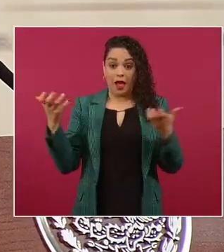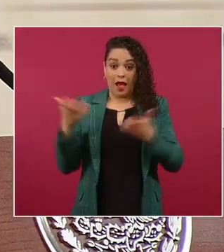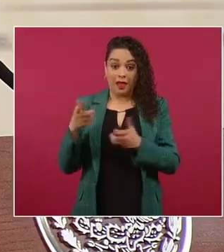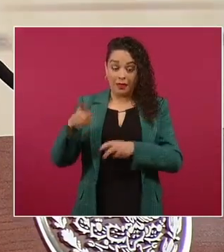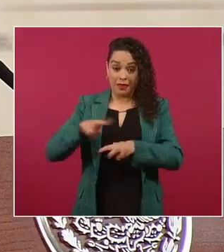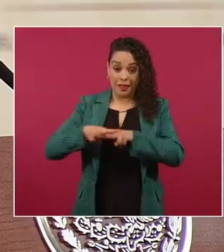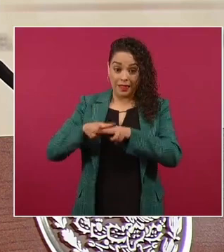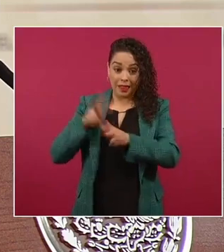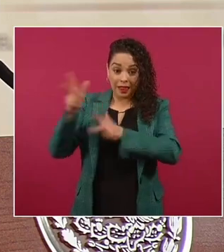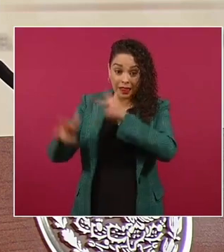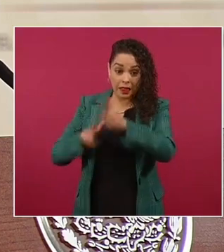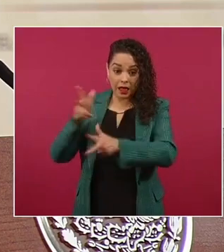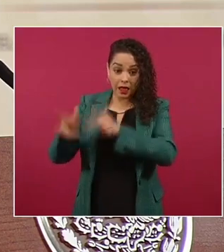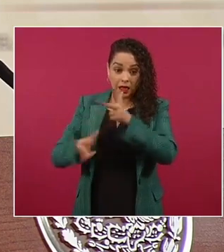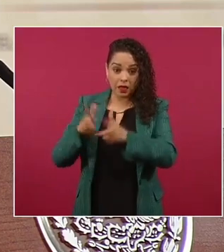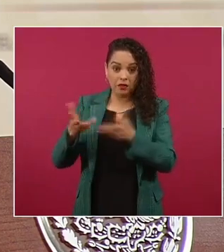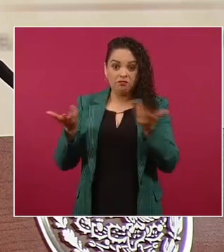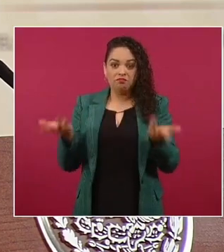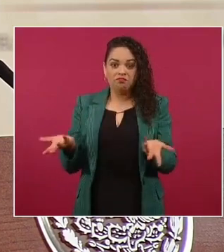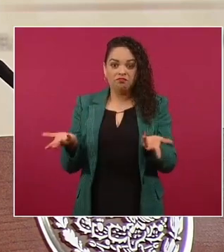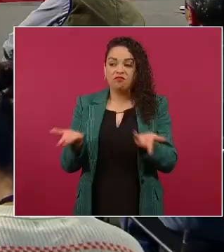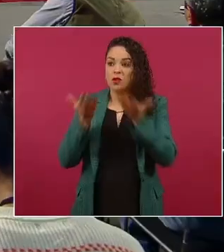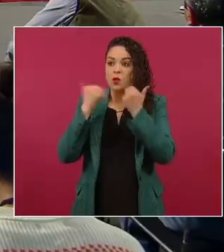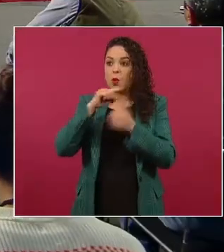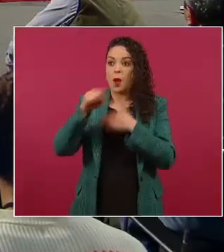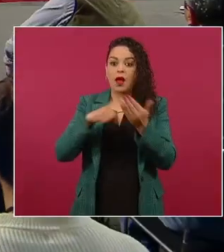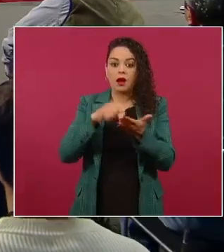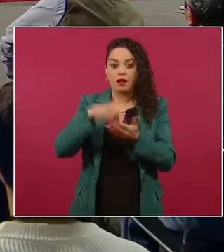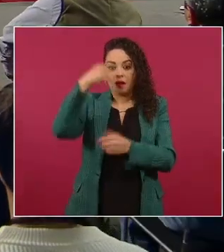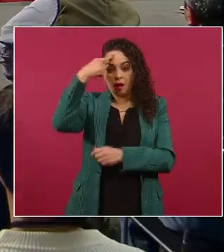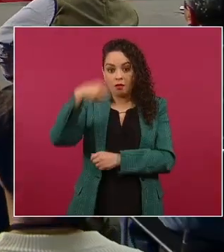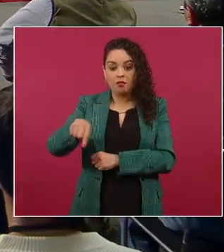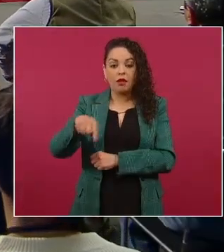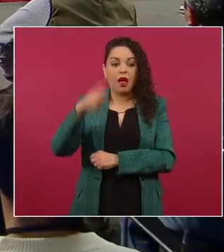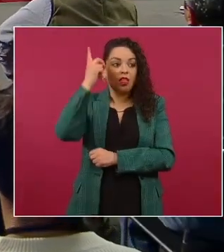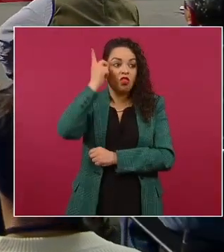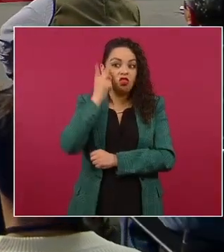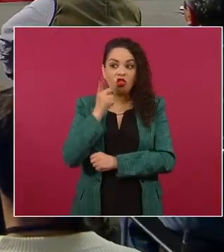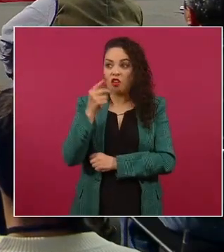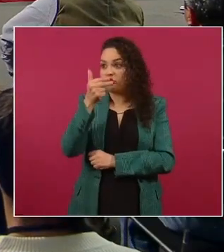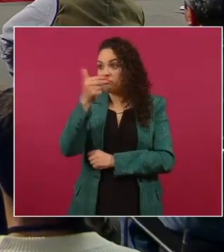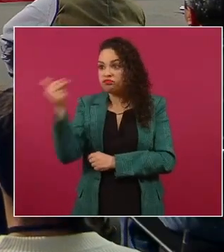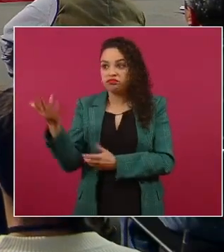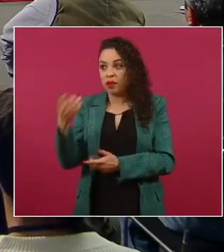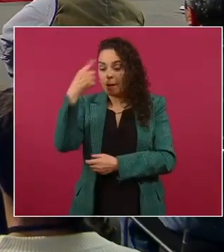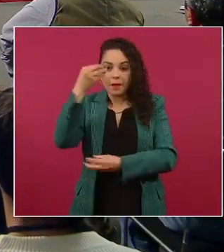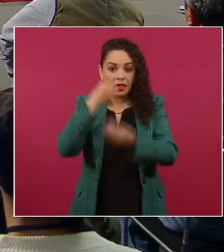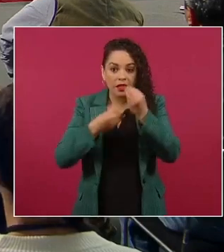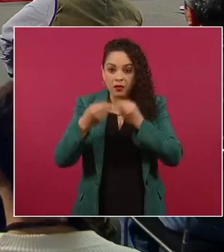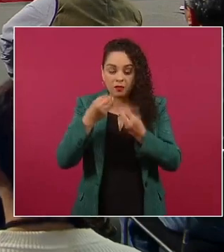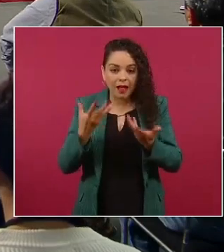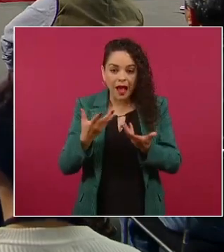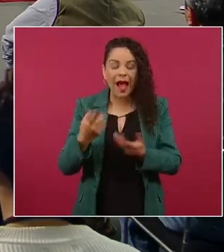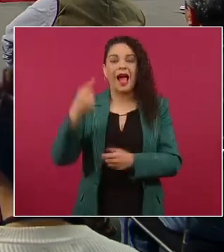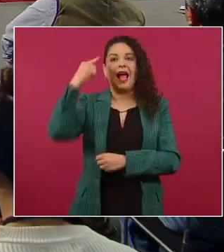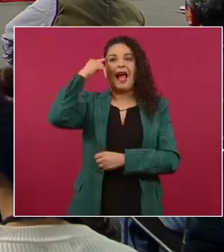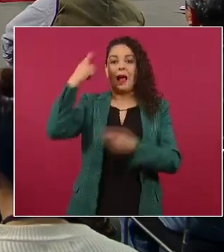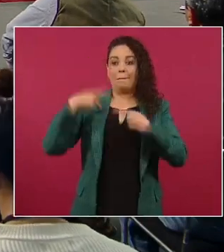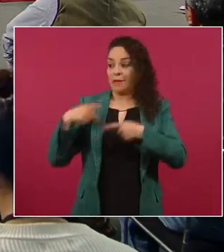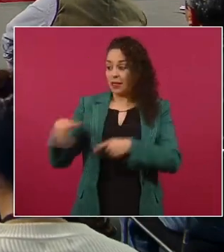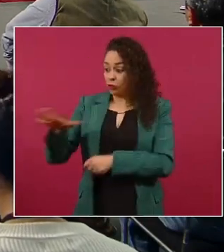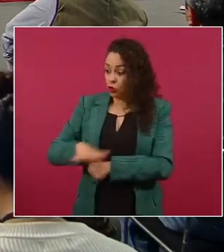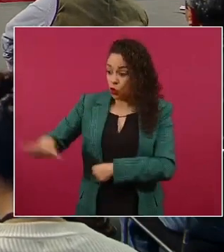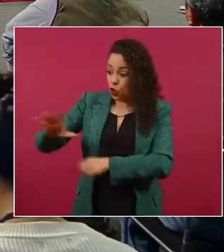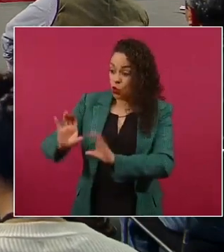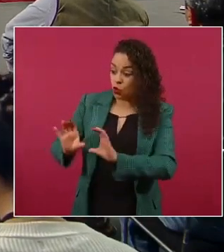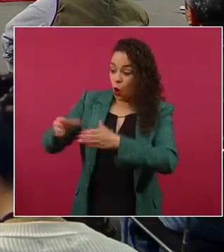había ni espacios para donde hospedarse ni espacios para alimentos. Entonces la comunidad se organiza y ahí en la